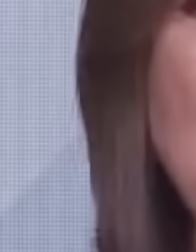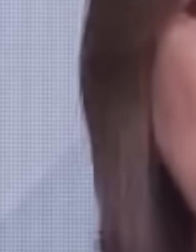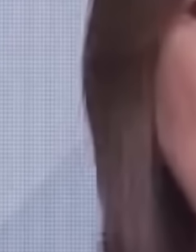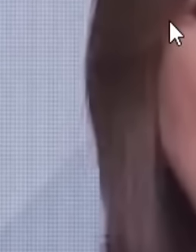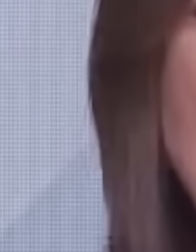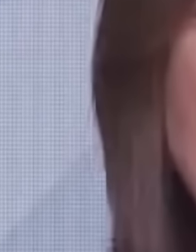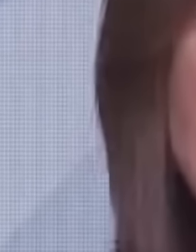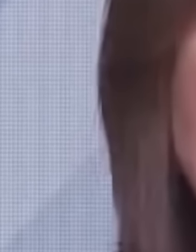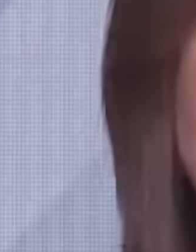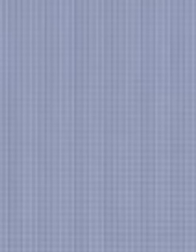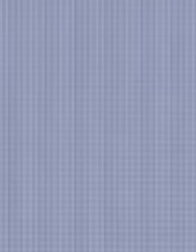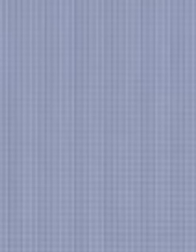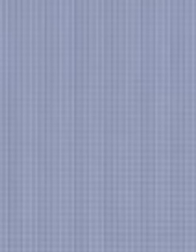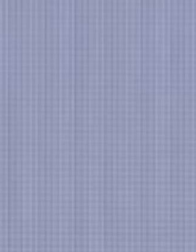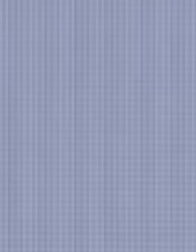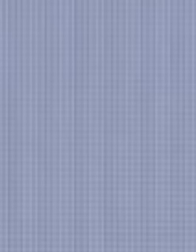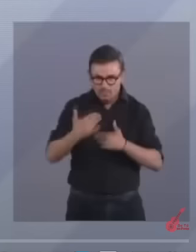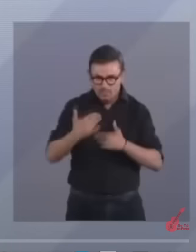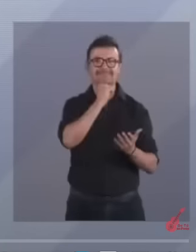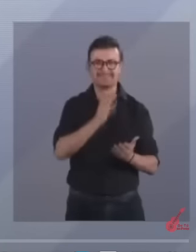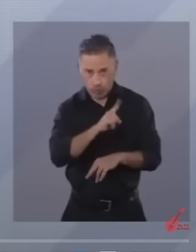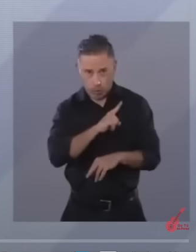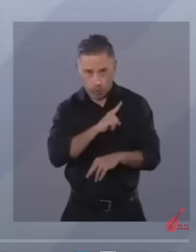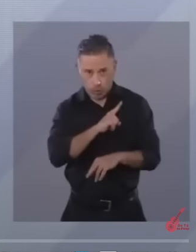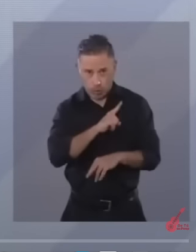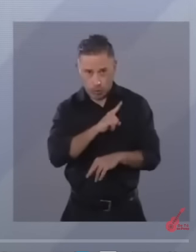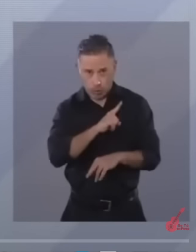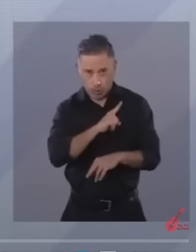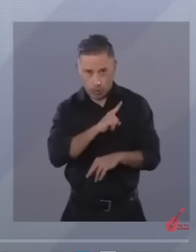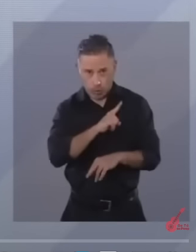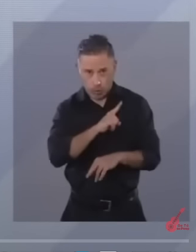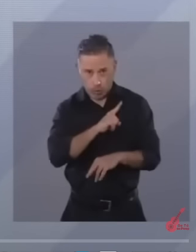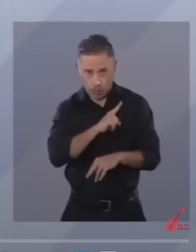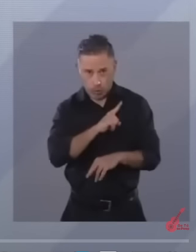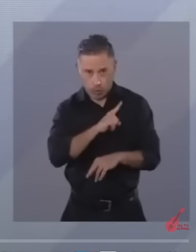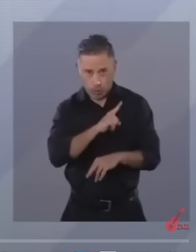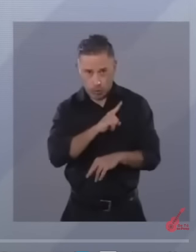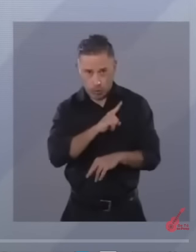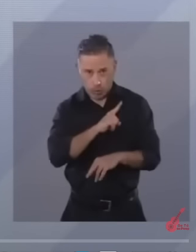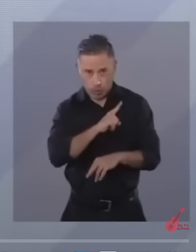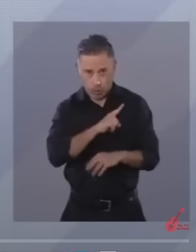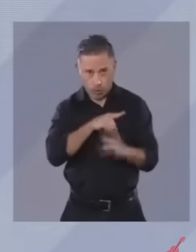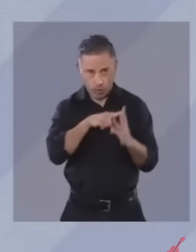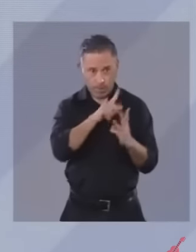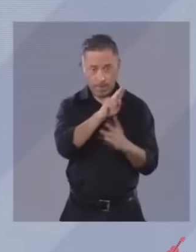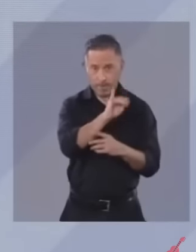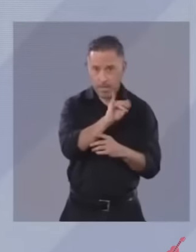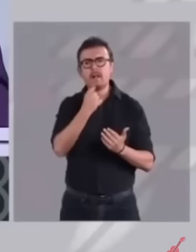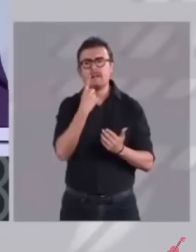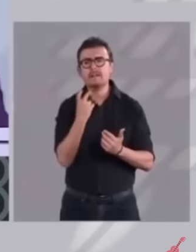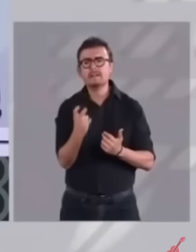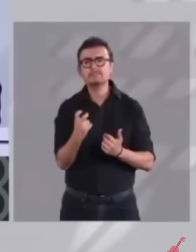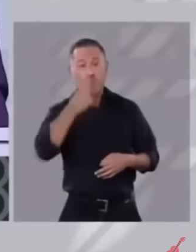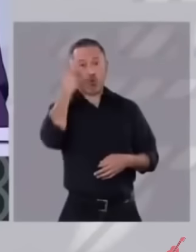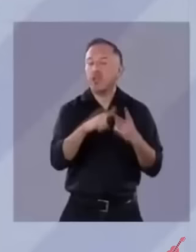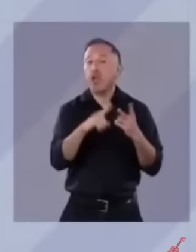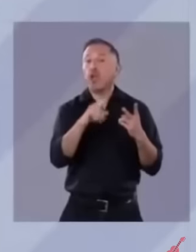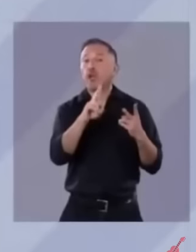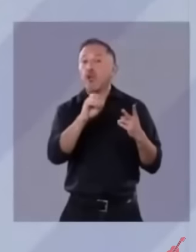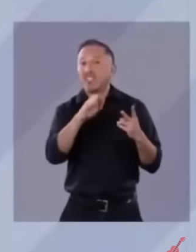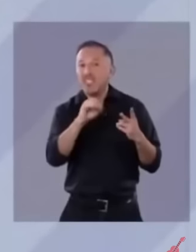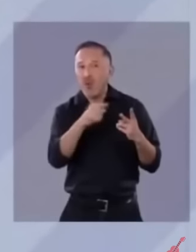mucho odio a la Xochitl, güey. Pero feo, ¿eh? No, ¿era Illuminatus o era Kat Dani? No, si era de todo un pub, si no. Con todos. Si no votan por